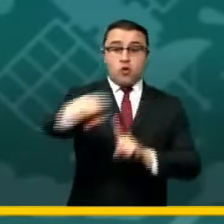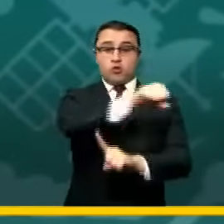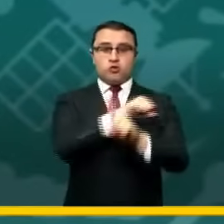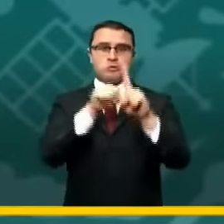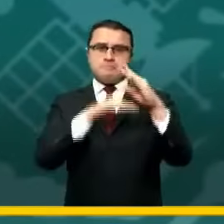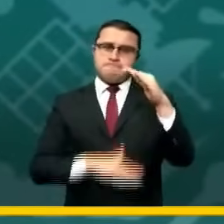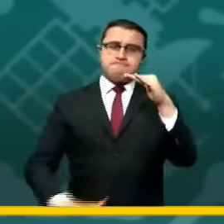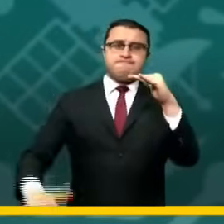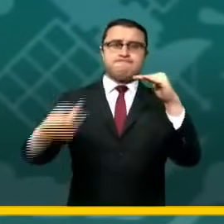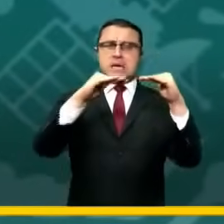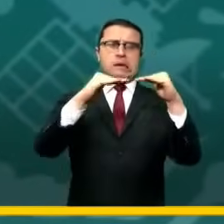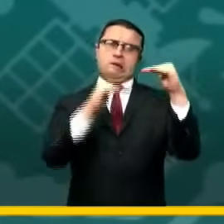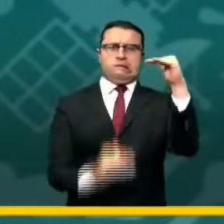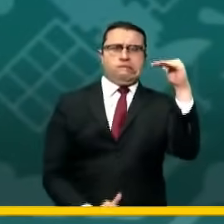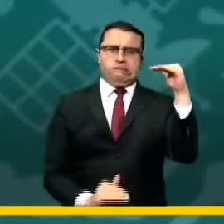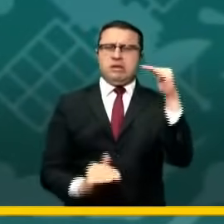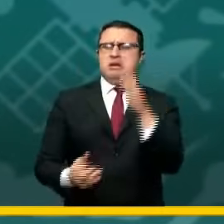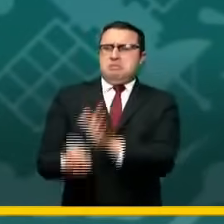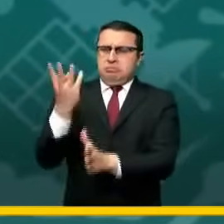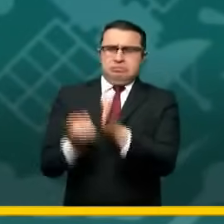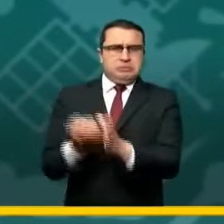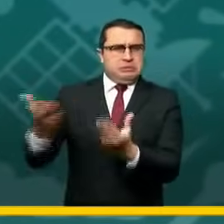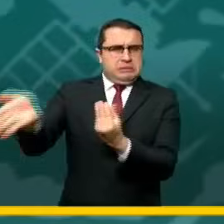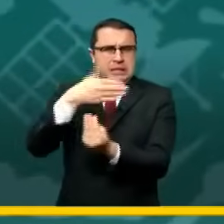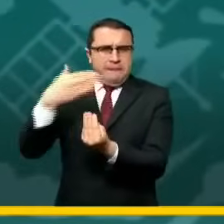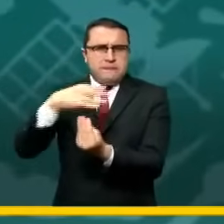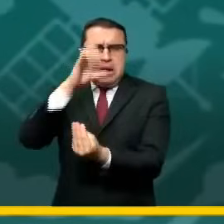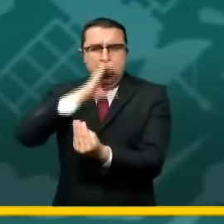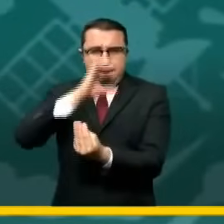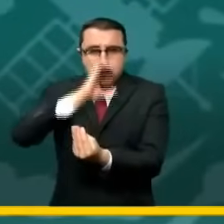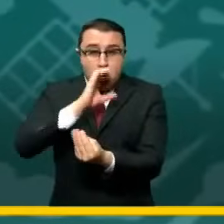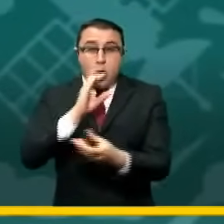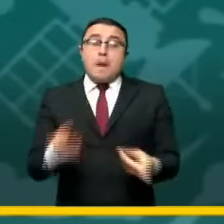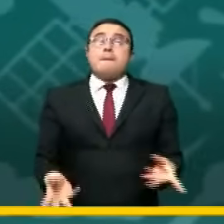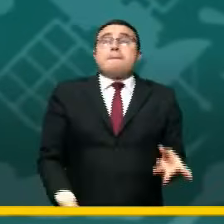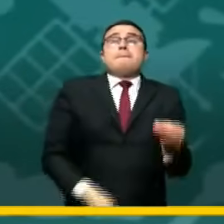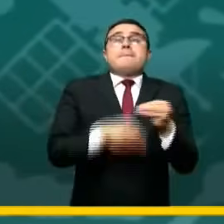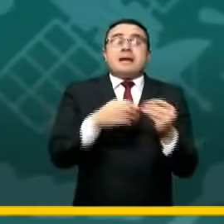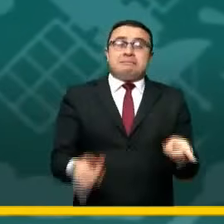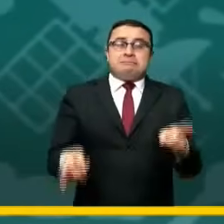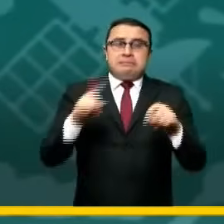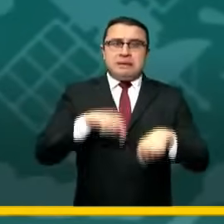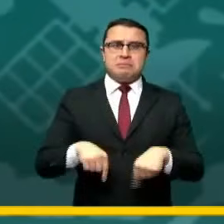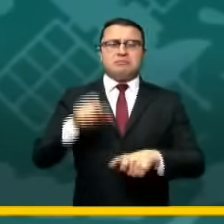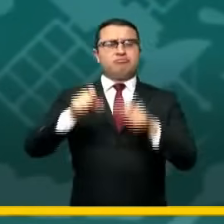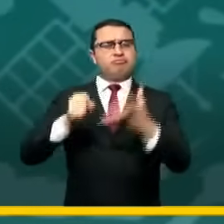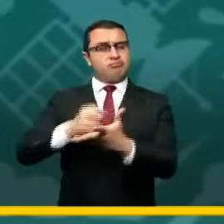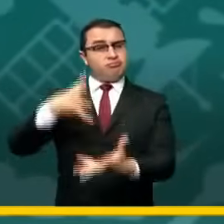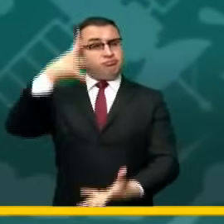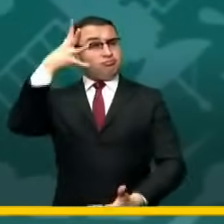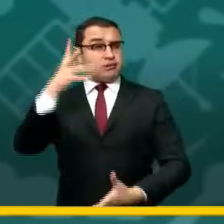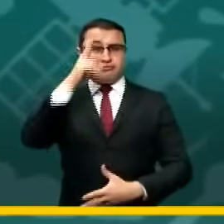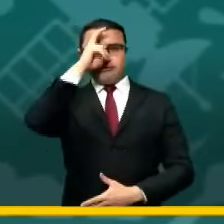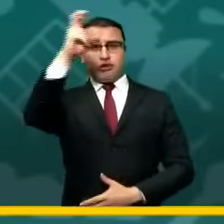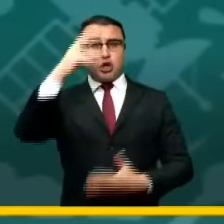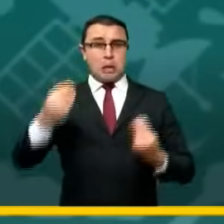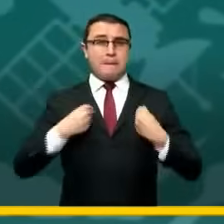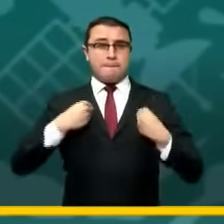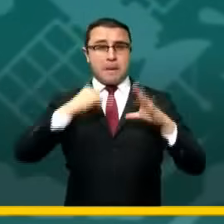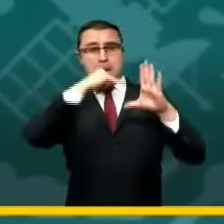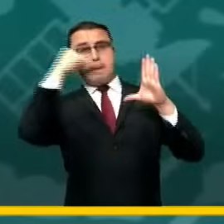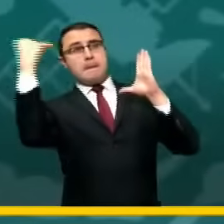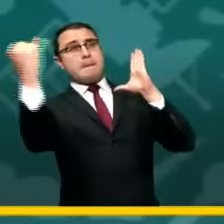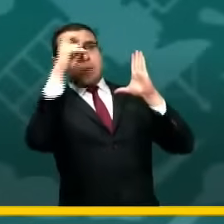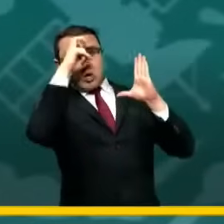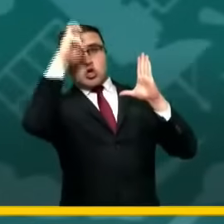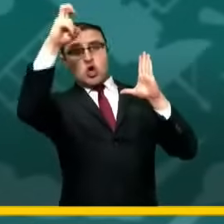al consumo de carbono y el incremento cada vez más grande de carbono en la población rica del norte provoca